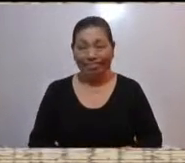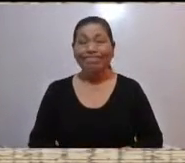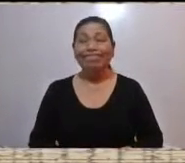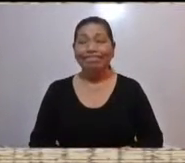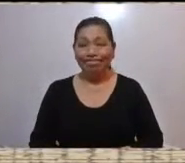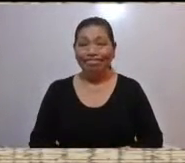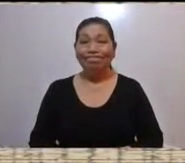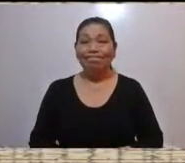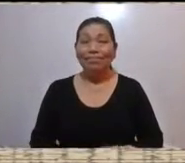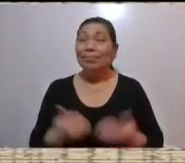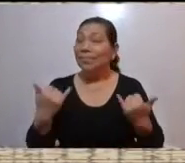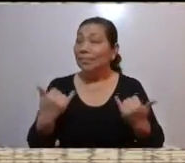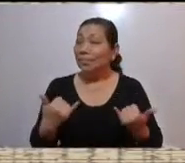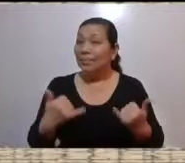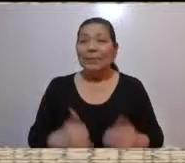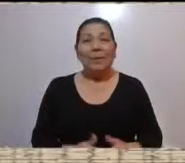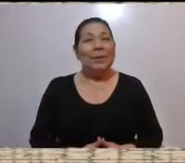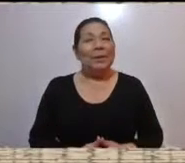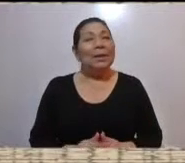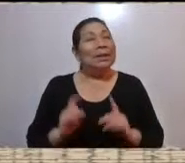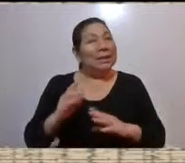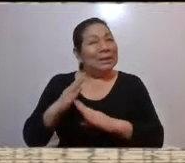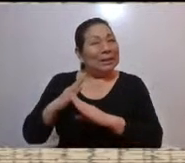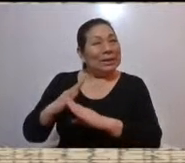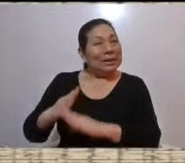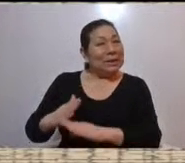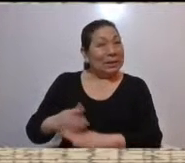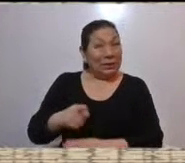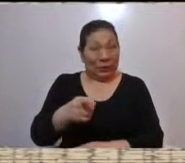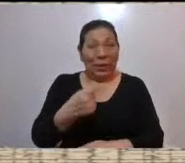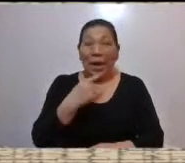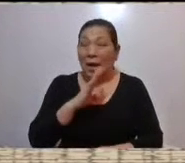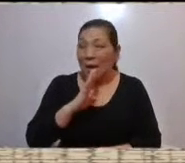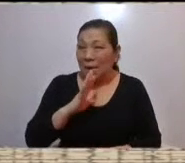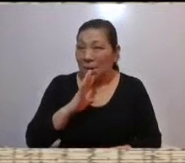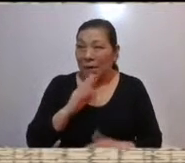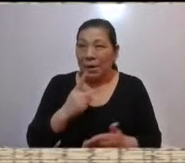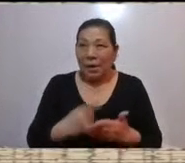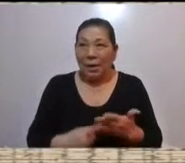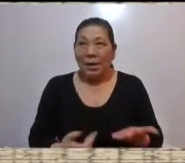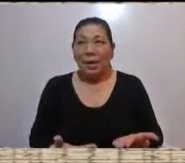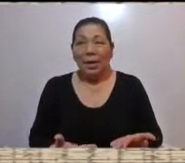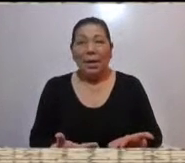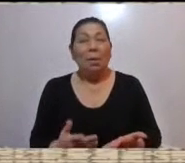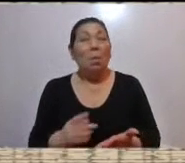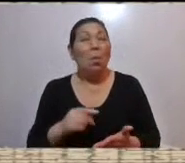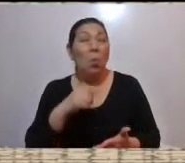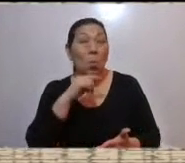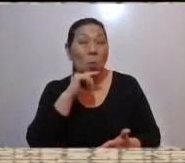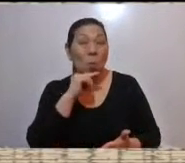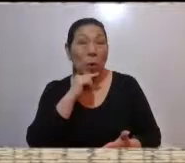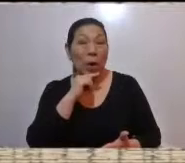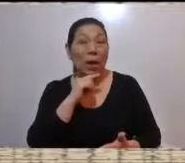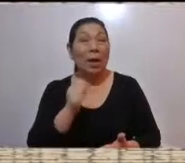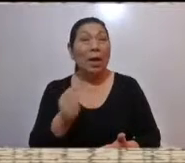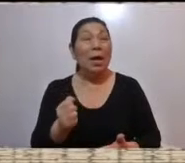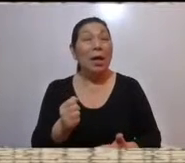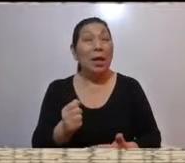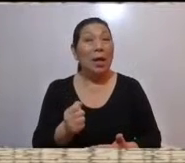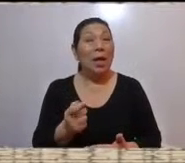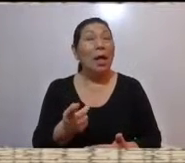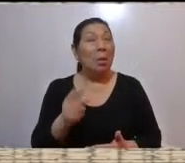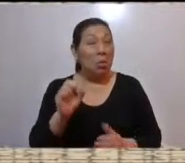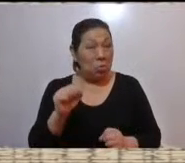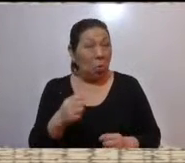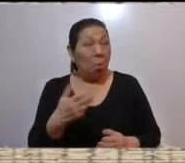país. Perfecto. En esa línea de discriminación a la que ha hecho referencia, ¿considera que el caso de la ciudadana